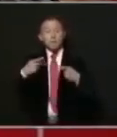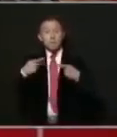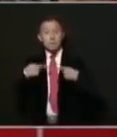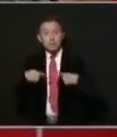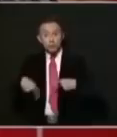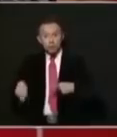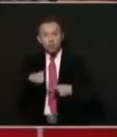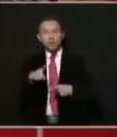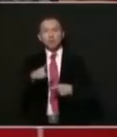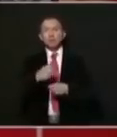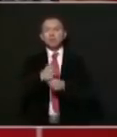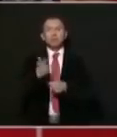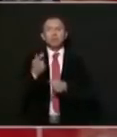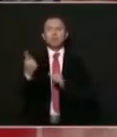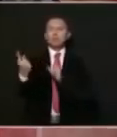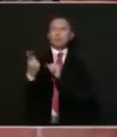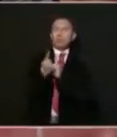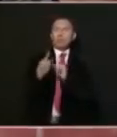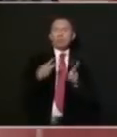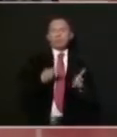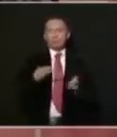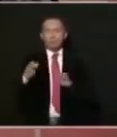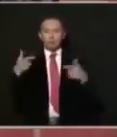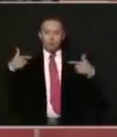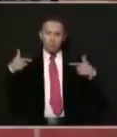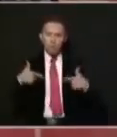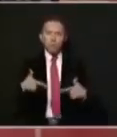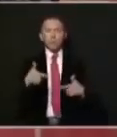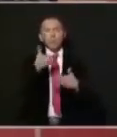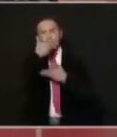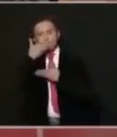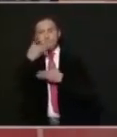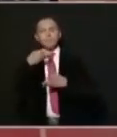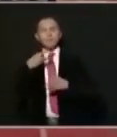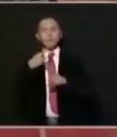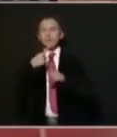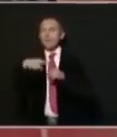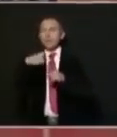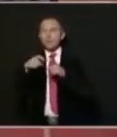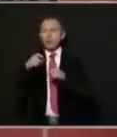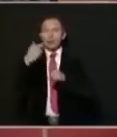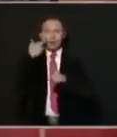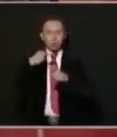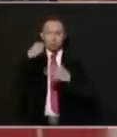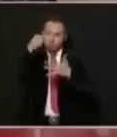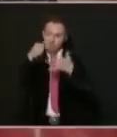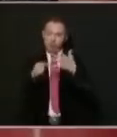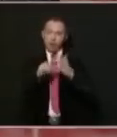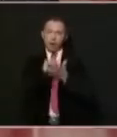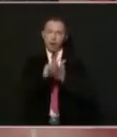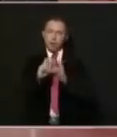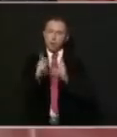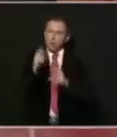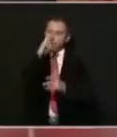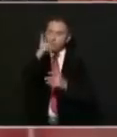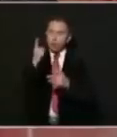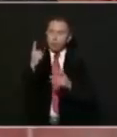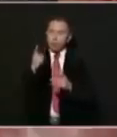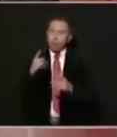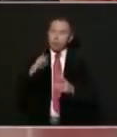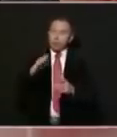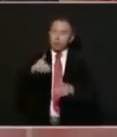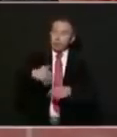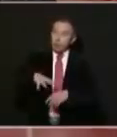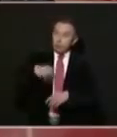de asesinatos, secuestros, robos y de otros delitos. El presidente de la